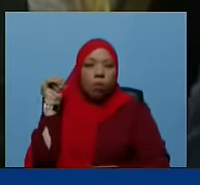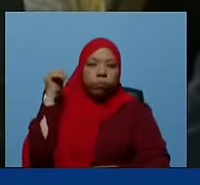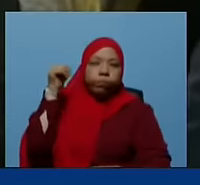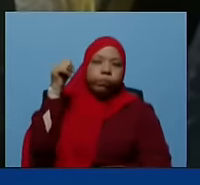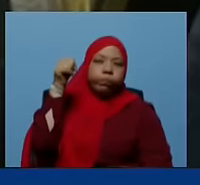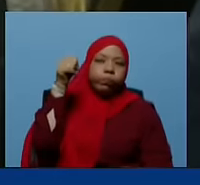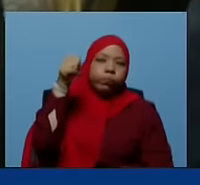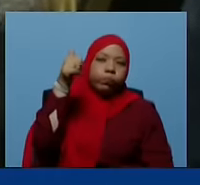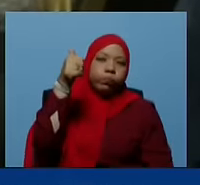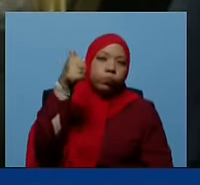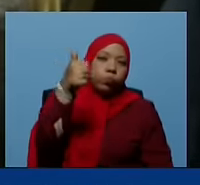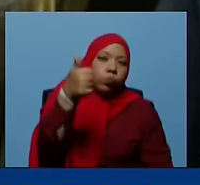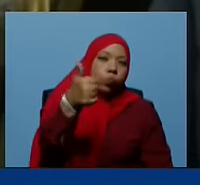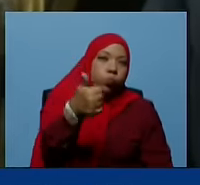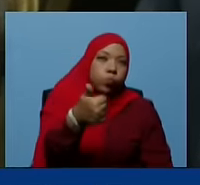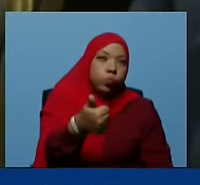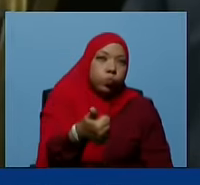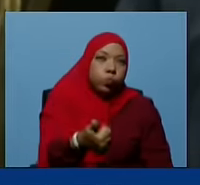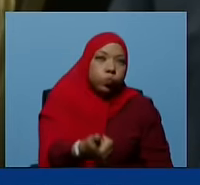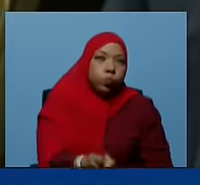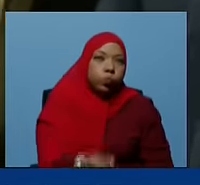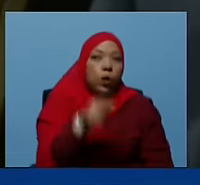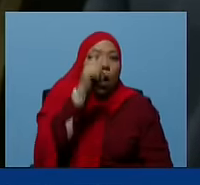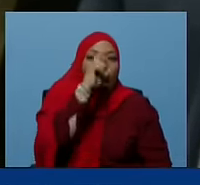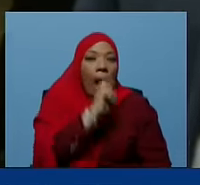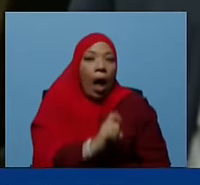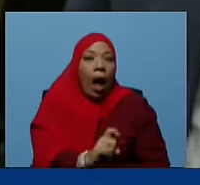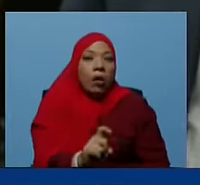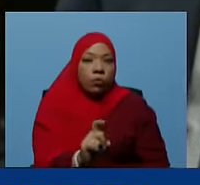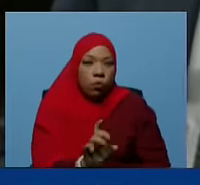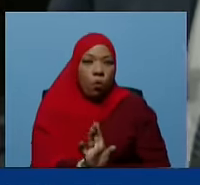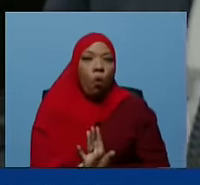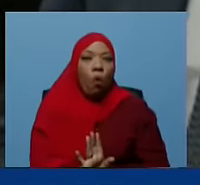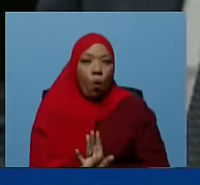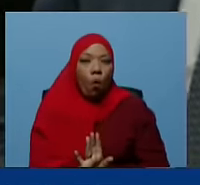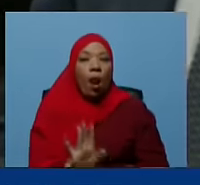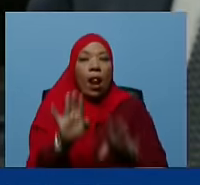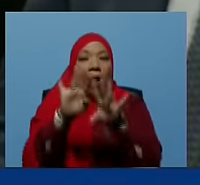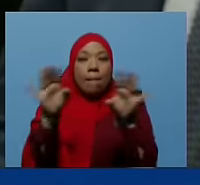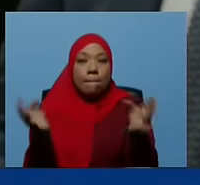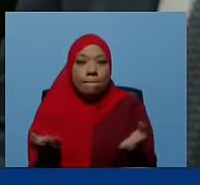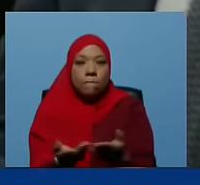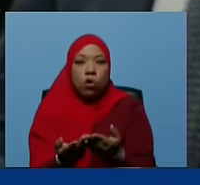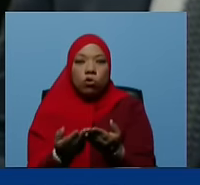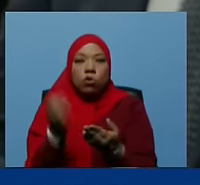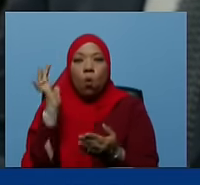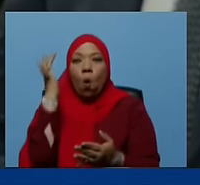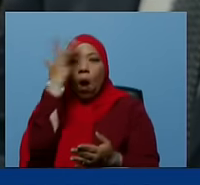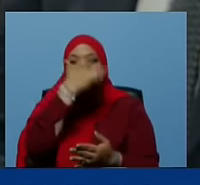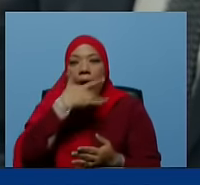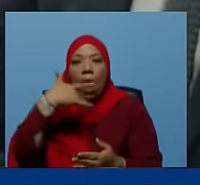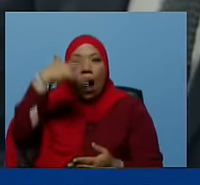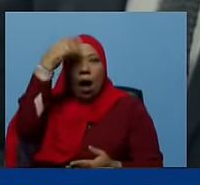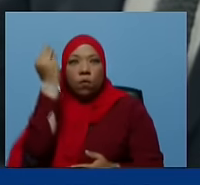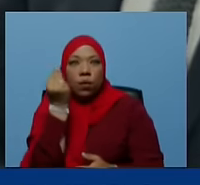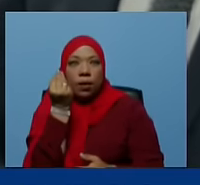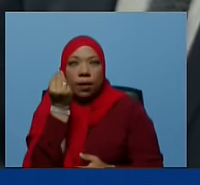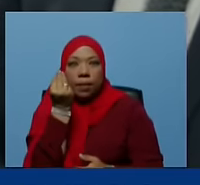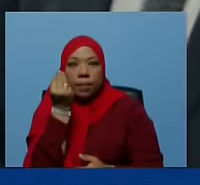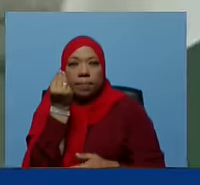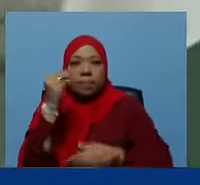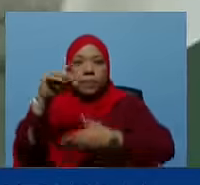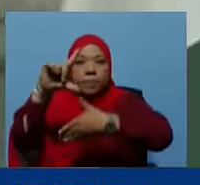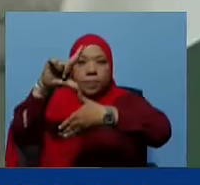de años. Y la silueta de Sudamérica y la silueta de África se